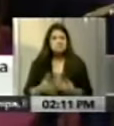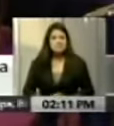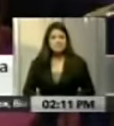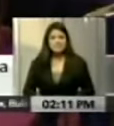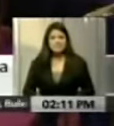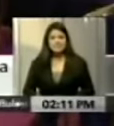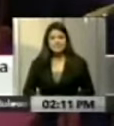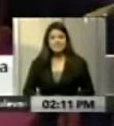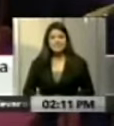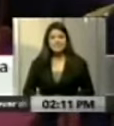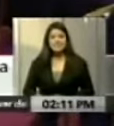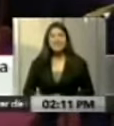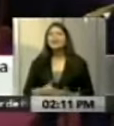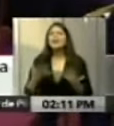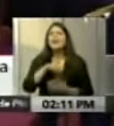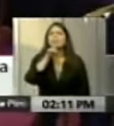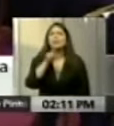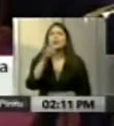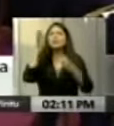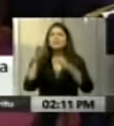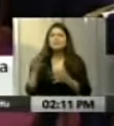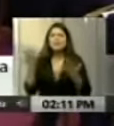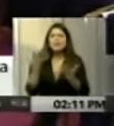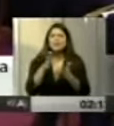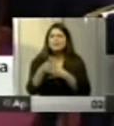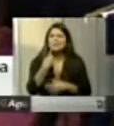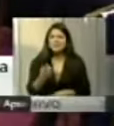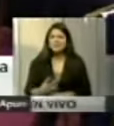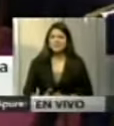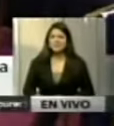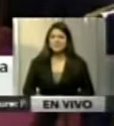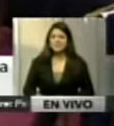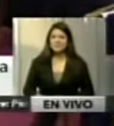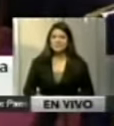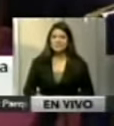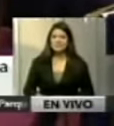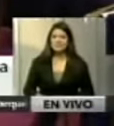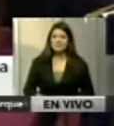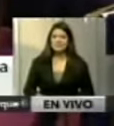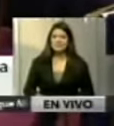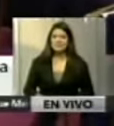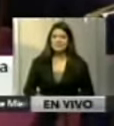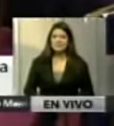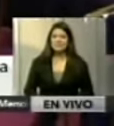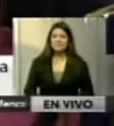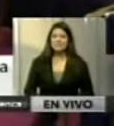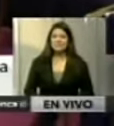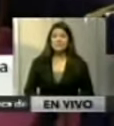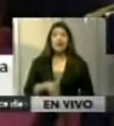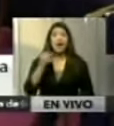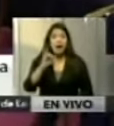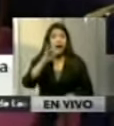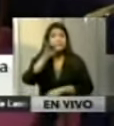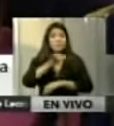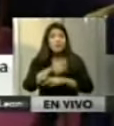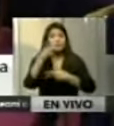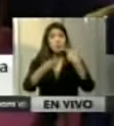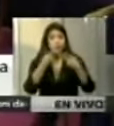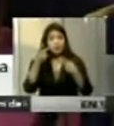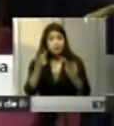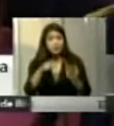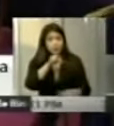¿Qué pregunta concreta hizo de los presos políticos? Sí, sí. Si hay presos políticos.